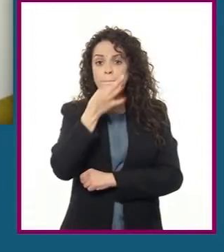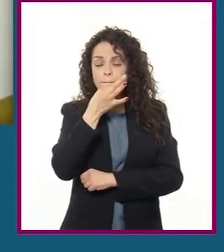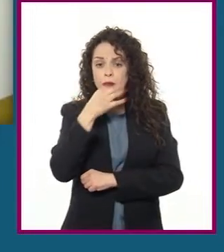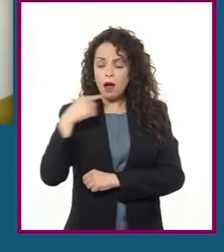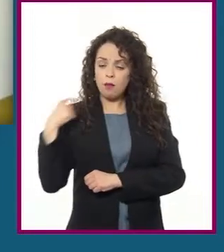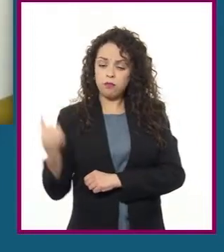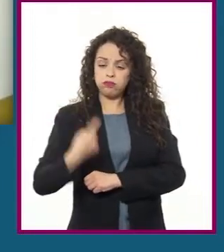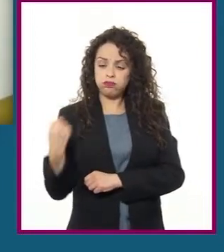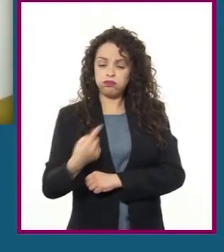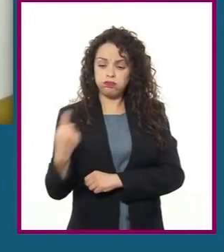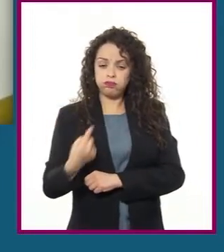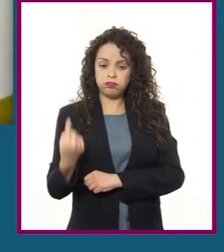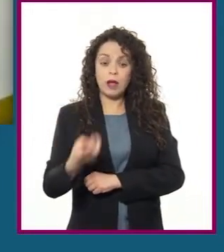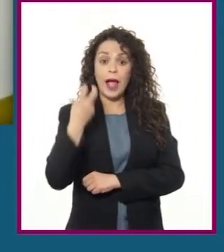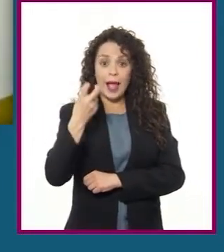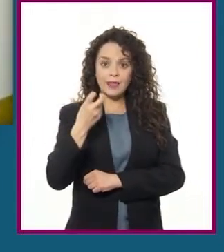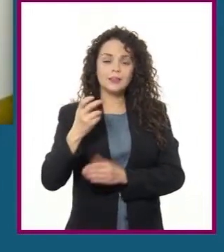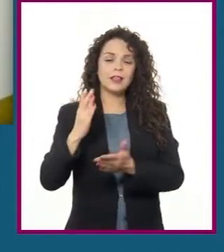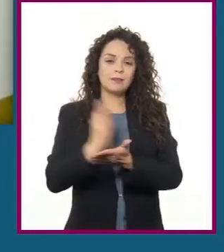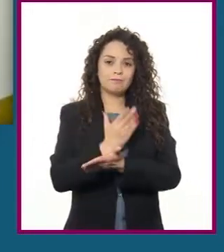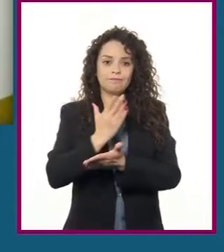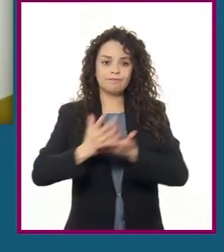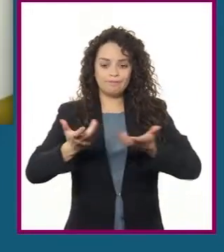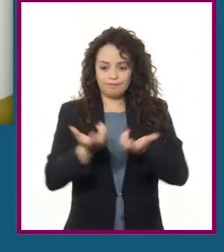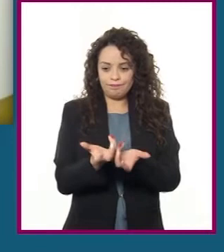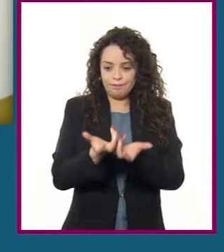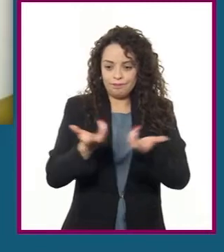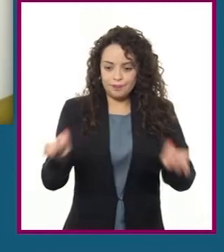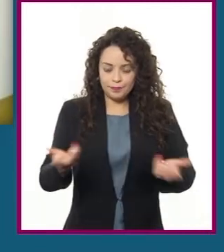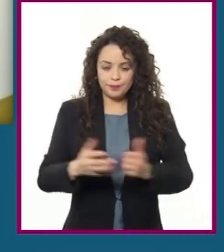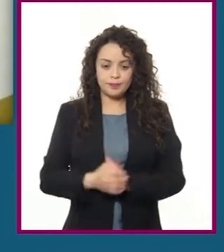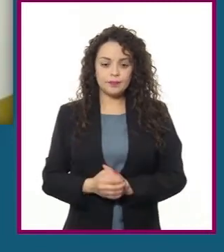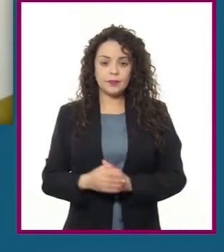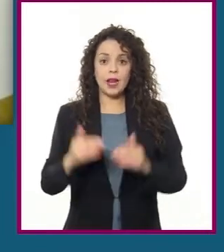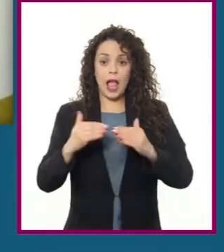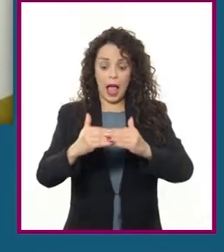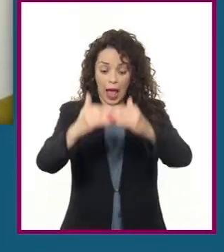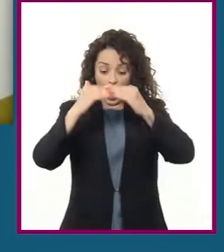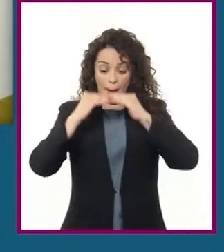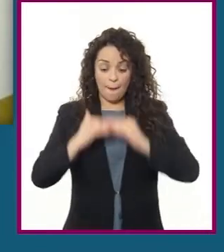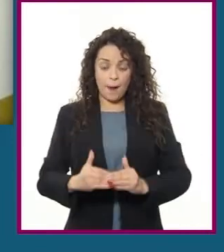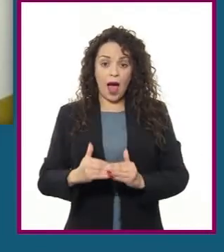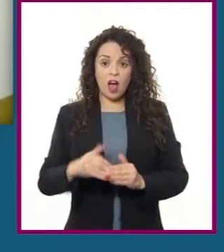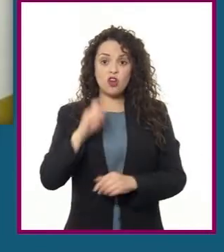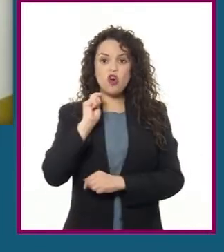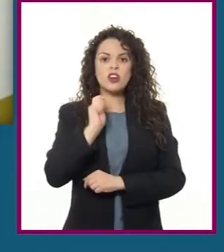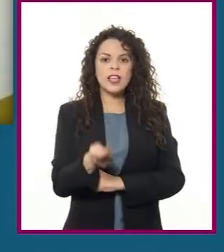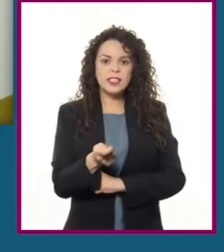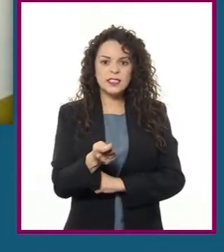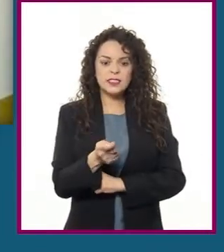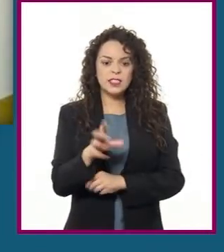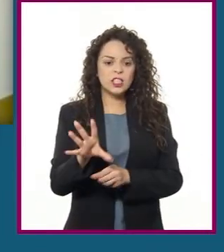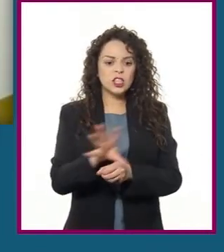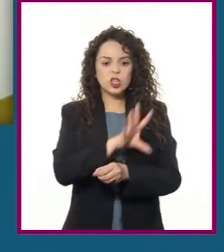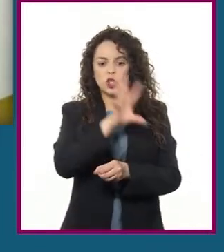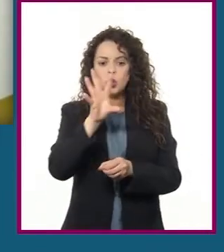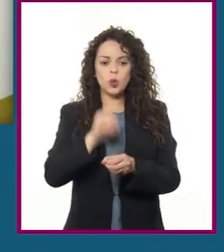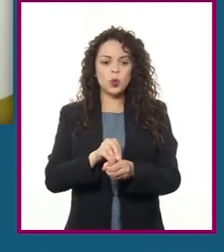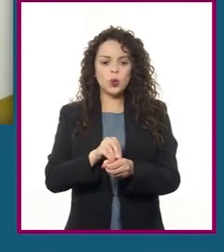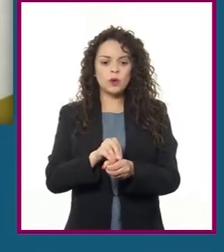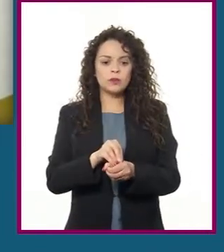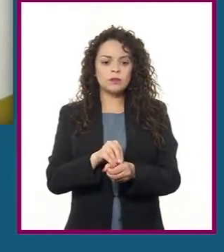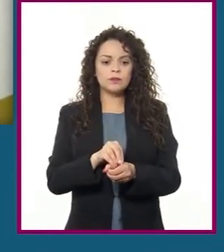separar nuestras muestras. En la parte de abajo se van a ir toda la